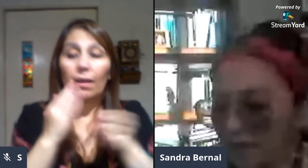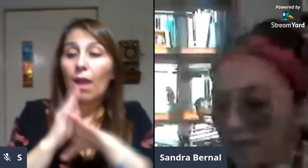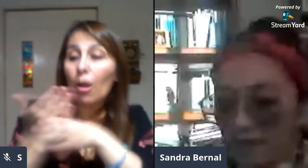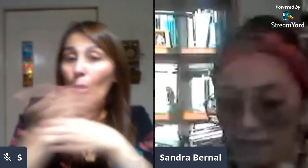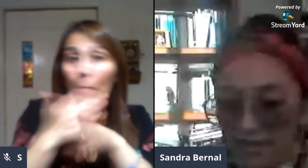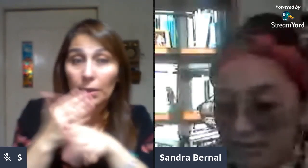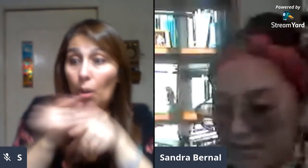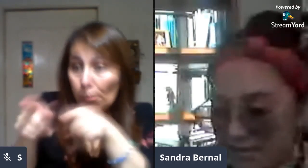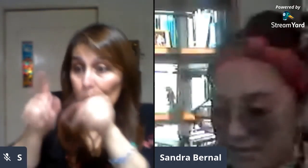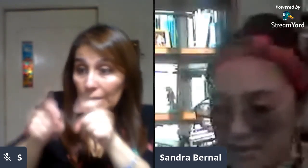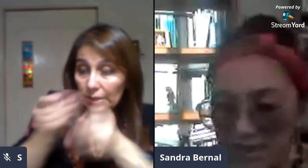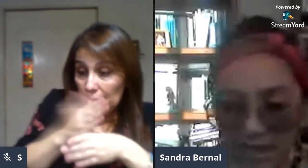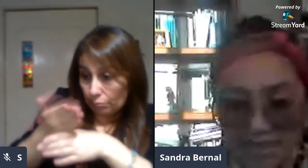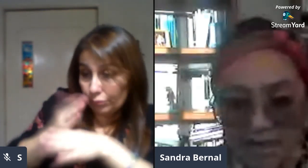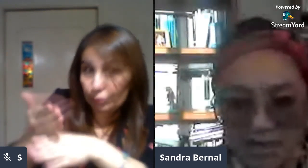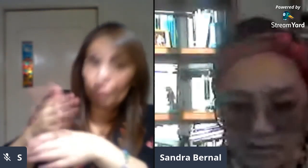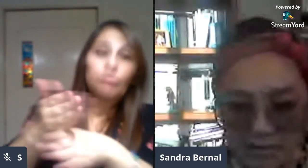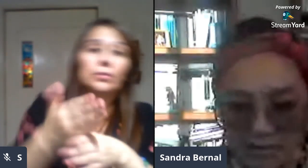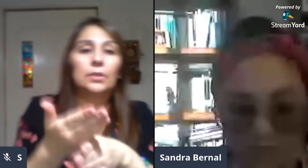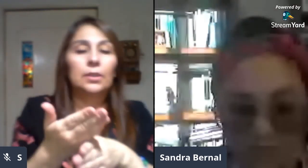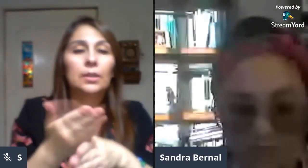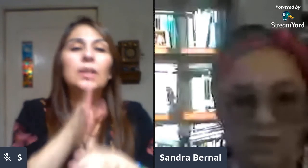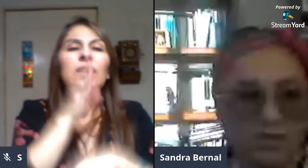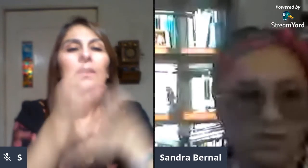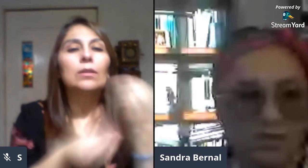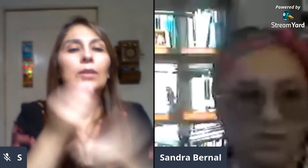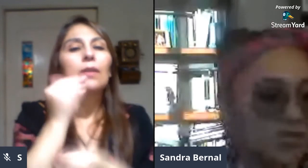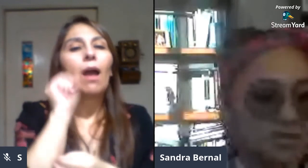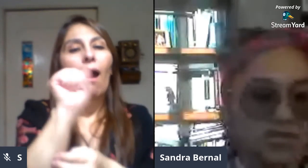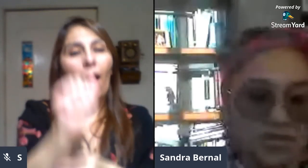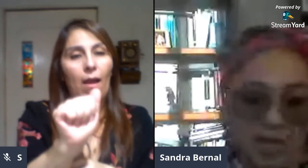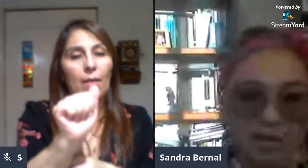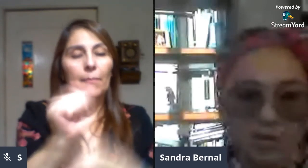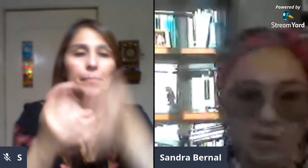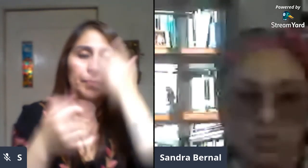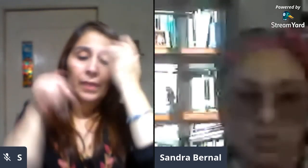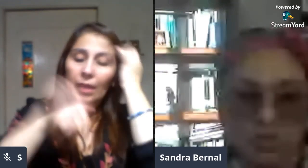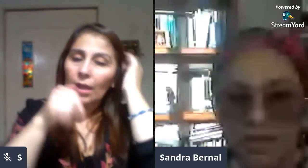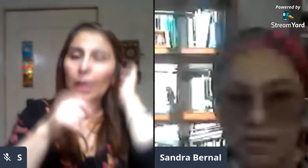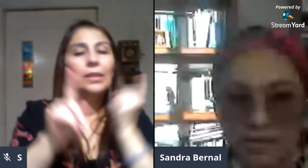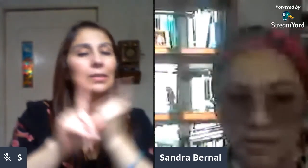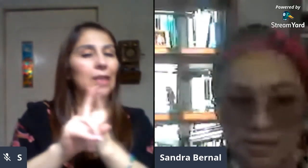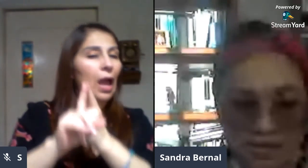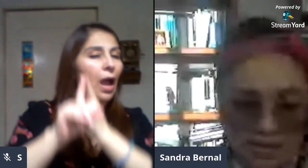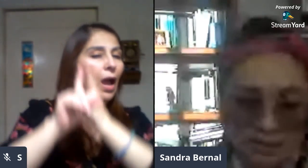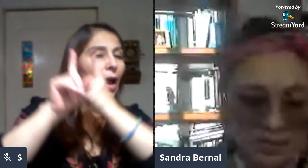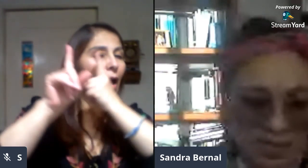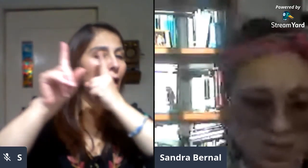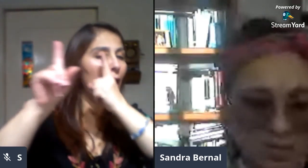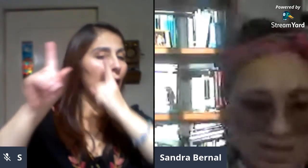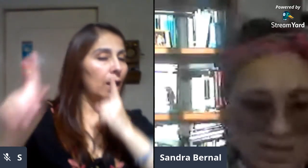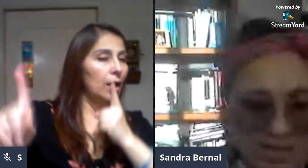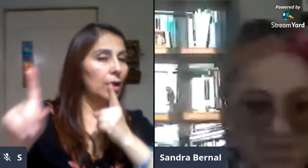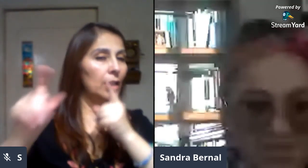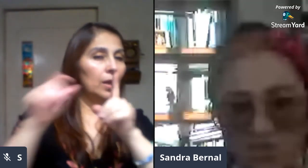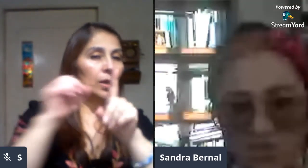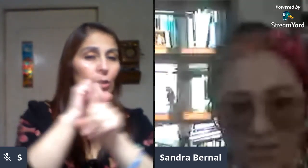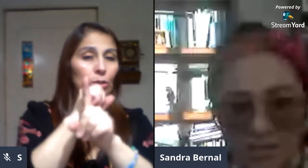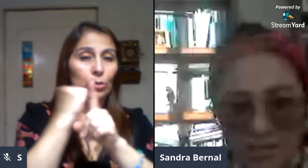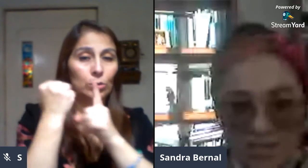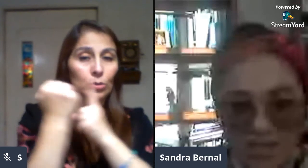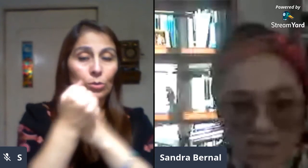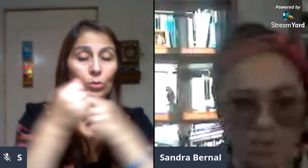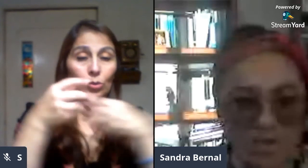necesitados. Frente a este aislamiento social, como se ha mencionado y como nos lo han intentado vender, que realmente no es un